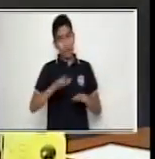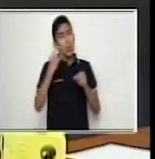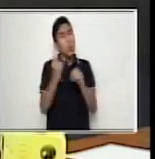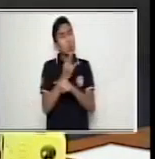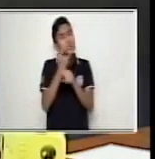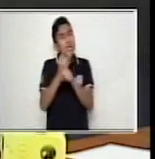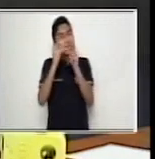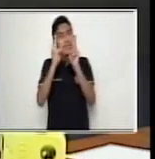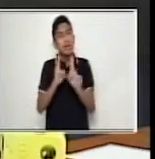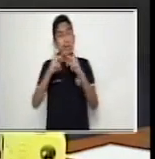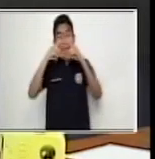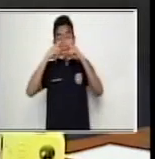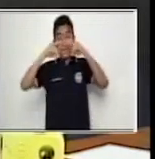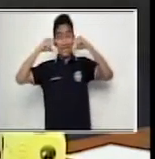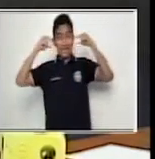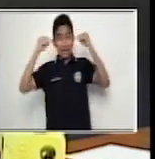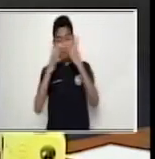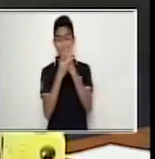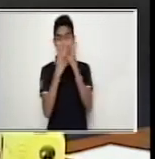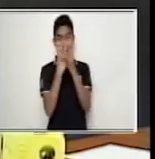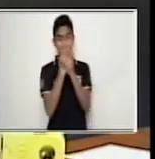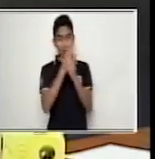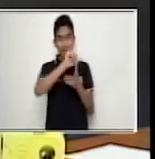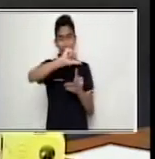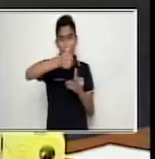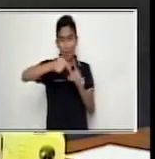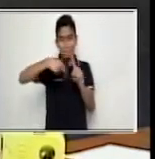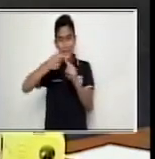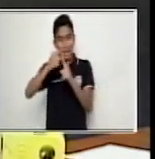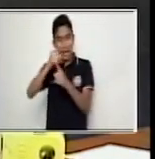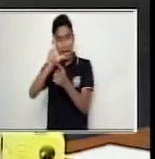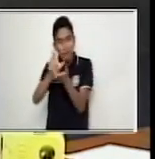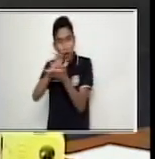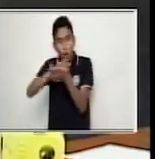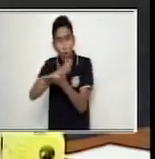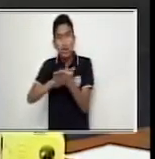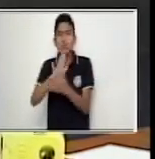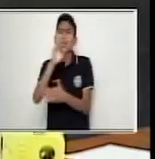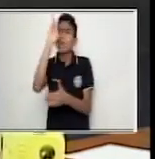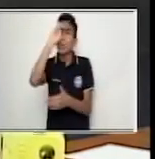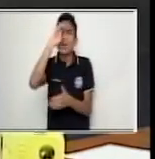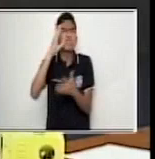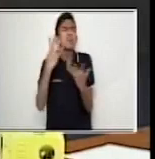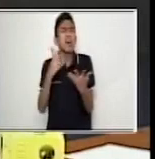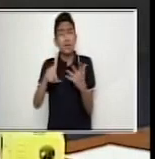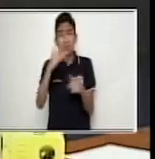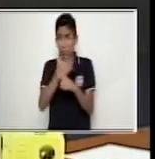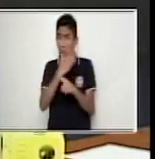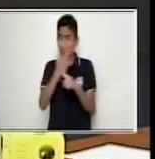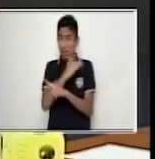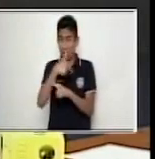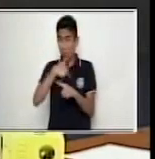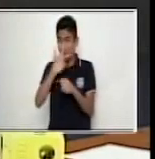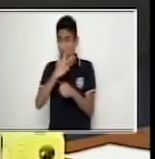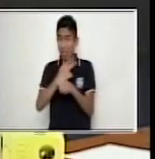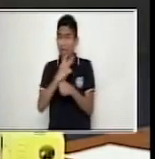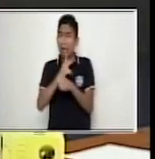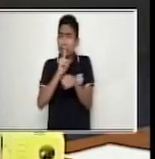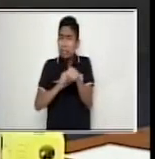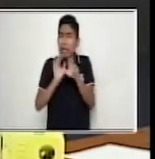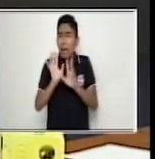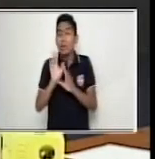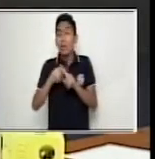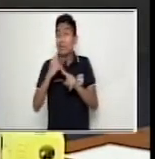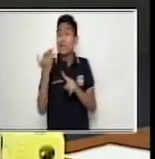la mascarilla, lávate las manos con agua y jabón. Recuerda que esta situación es temporal. Muy pronto